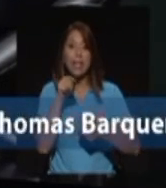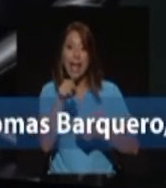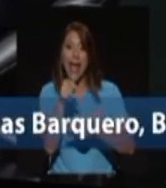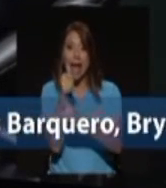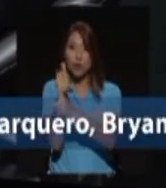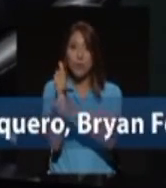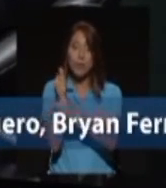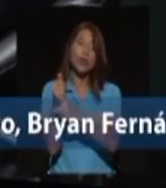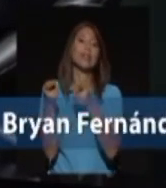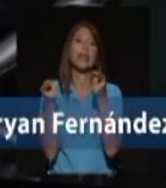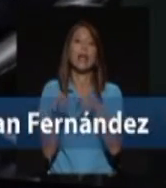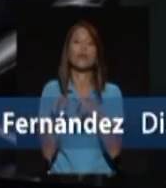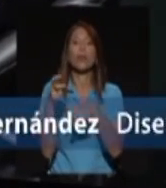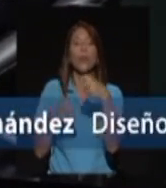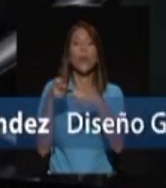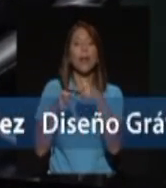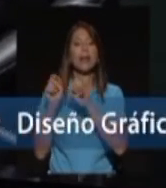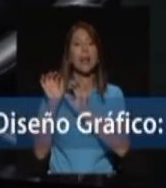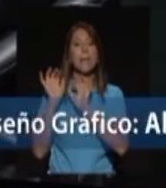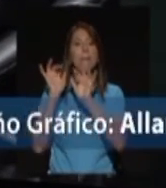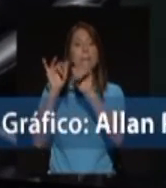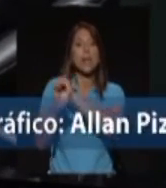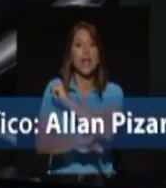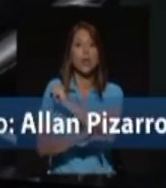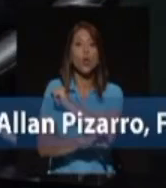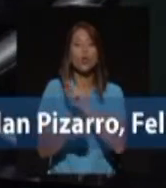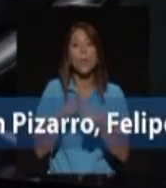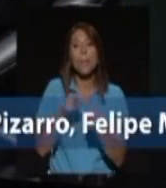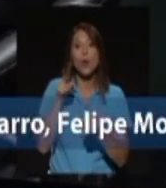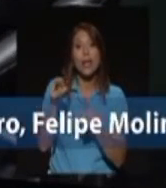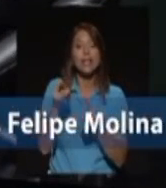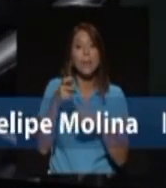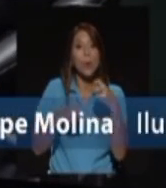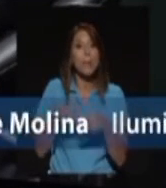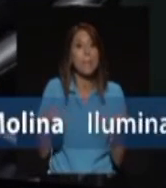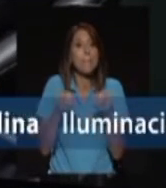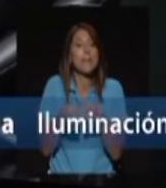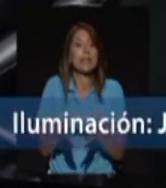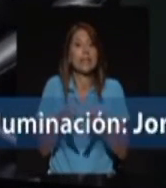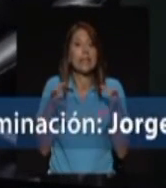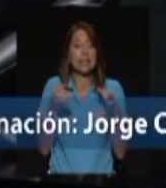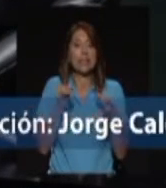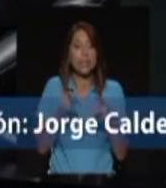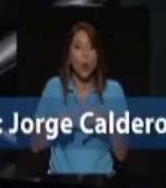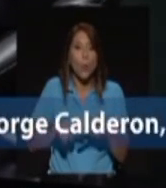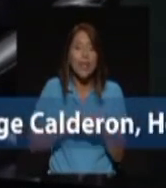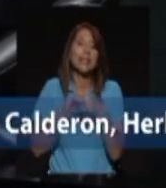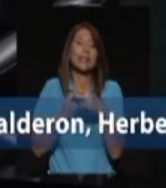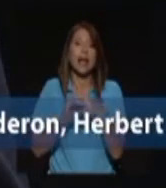ellos mismos problemas migratorios. Bueno, pero que ese problema se multiplicaría todavía si comienzan a